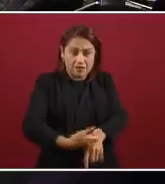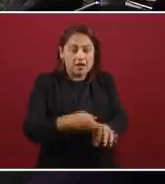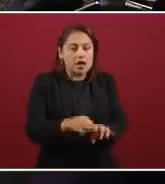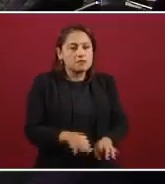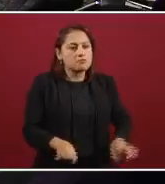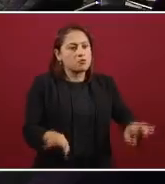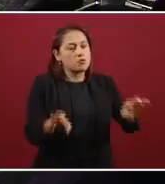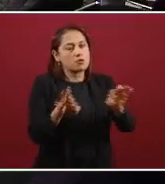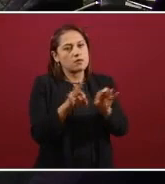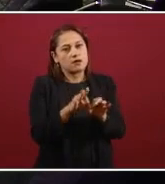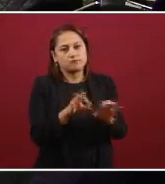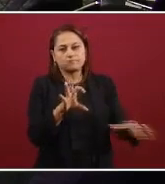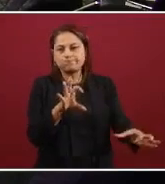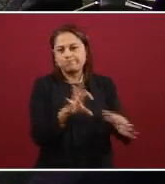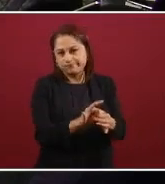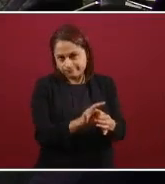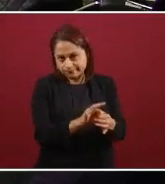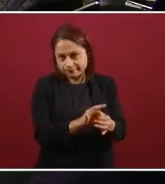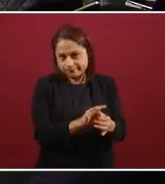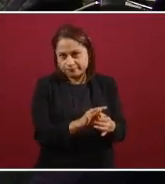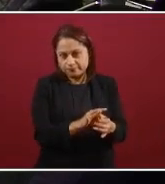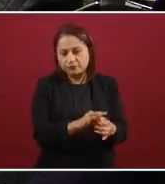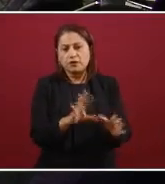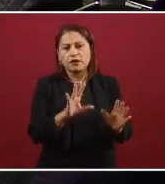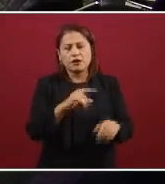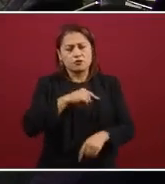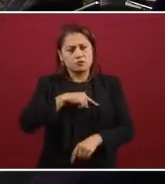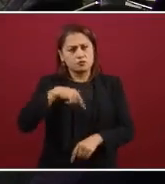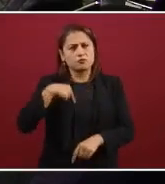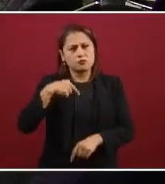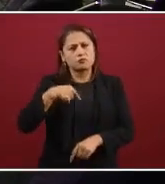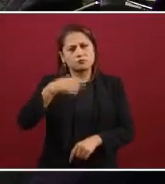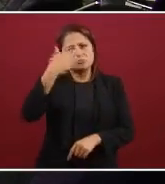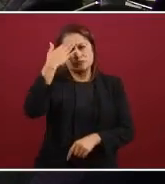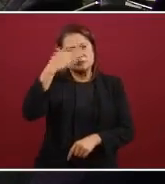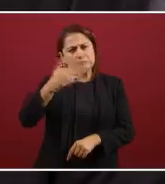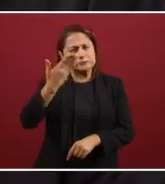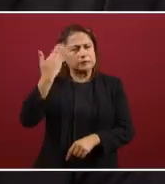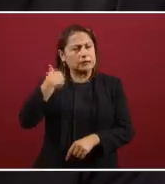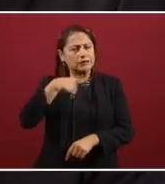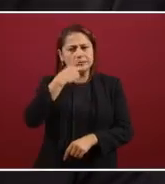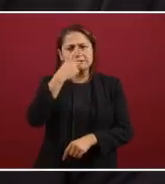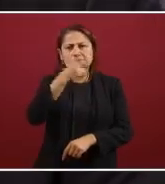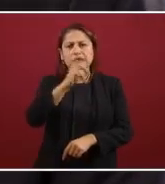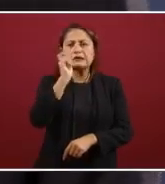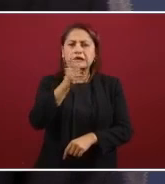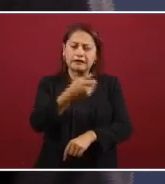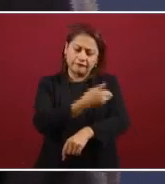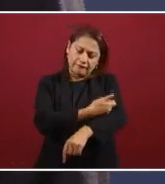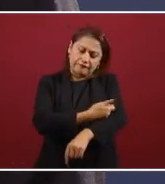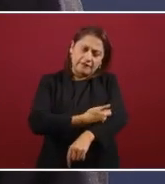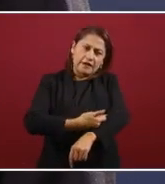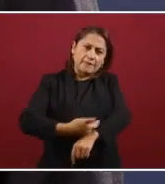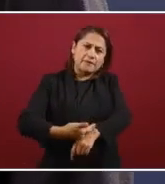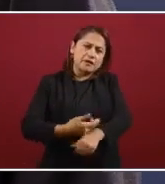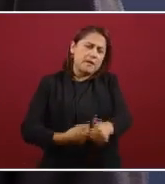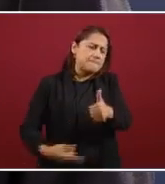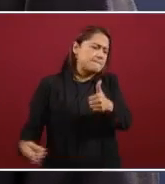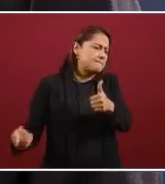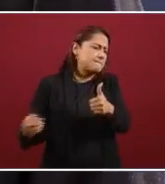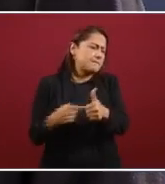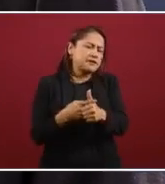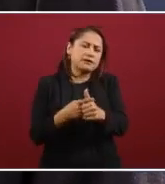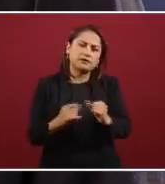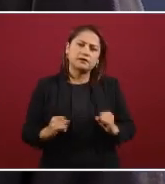lo hemos dicho en otras ocasiones, la familia es la principal institución